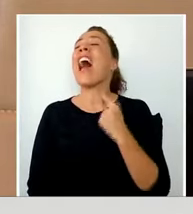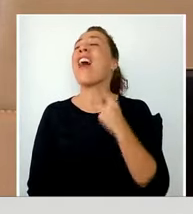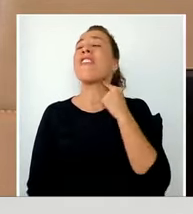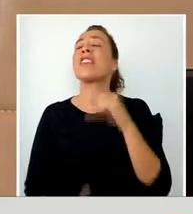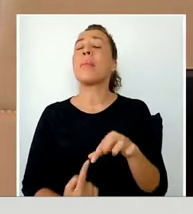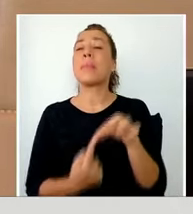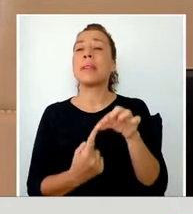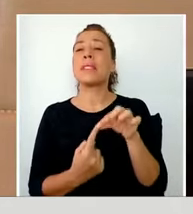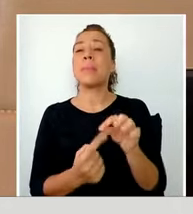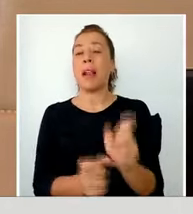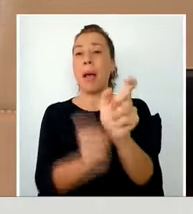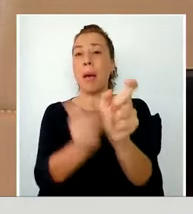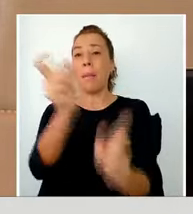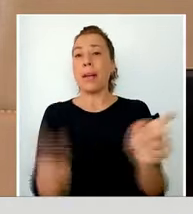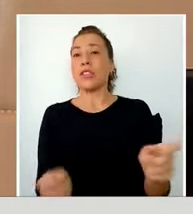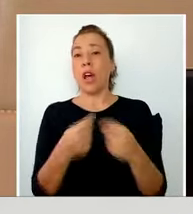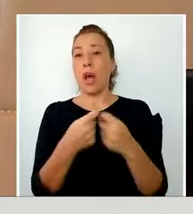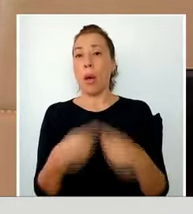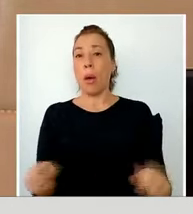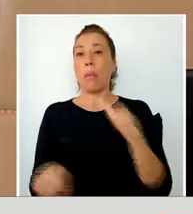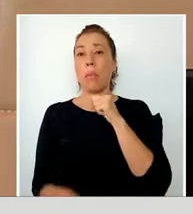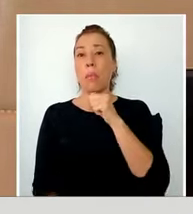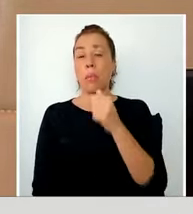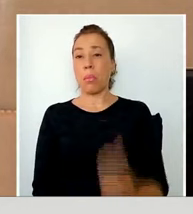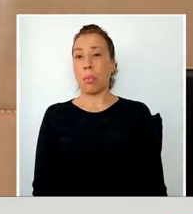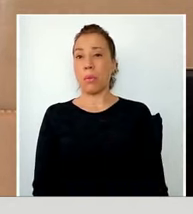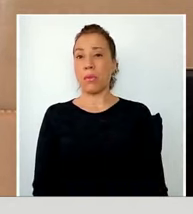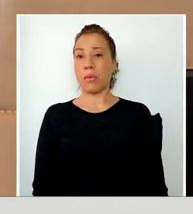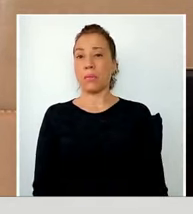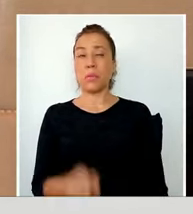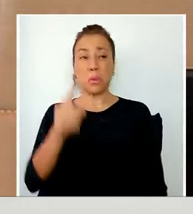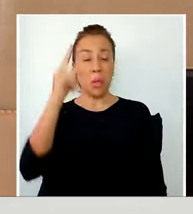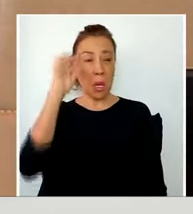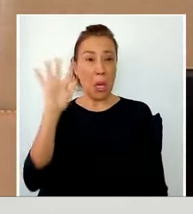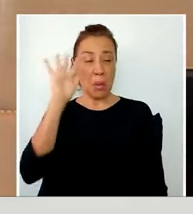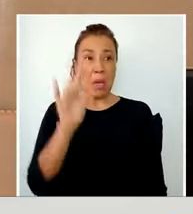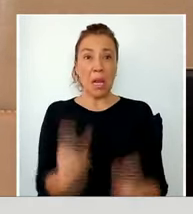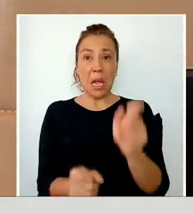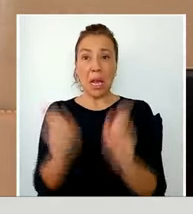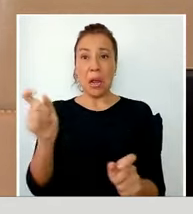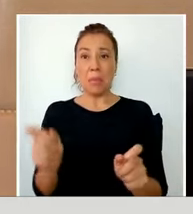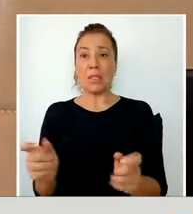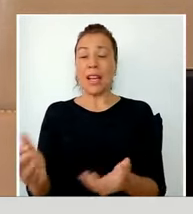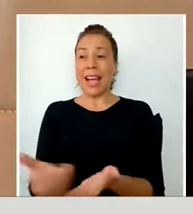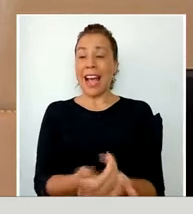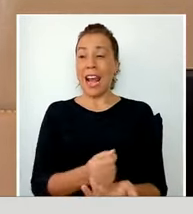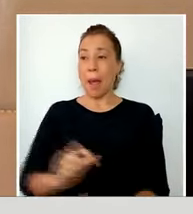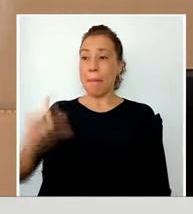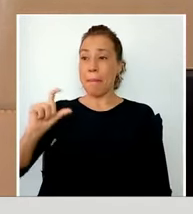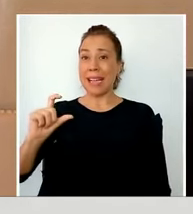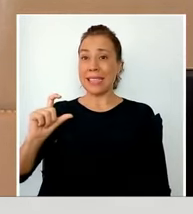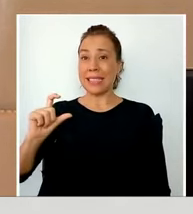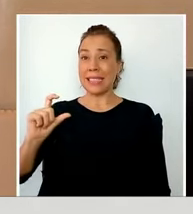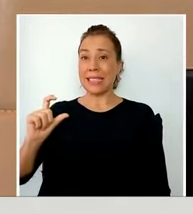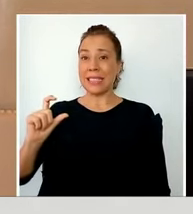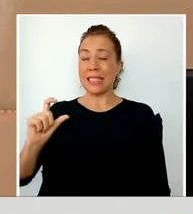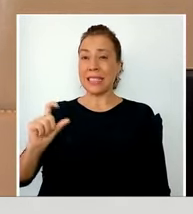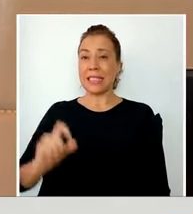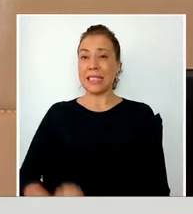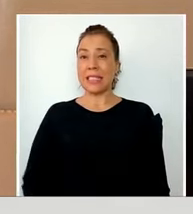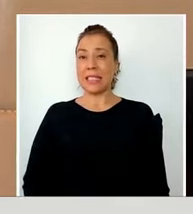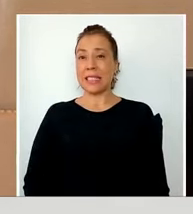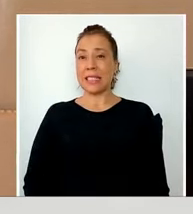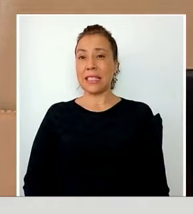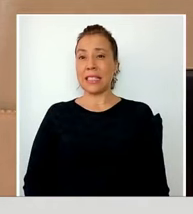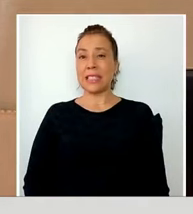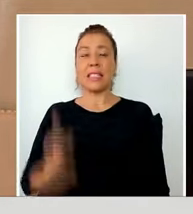ser la gente más vulnerable o ustedes creen que la gente que recibe más ingresos en este país está suscrita